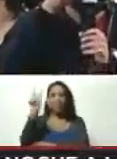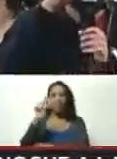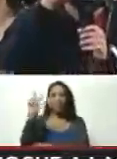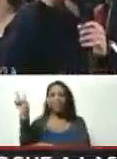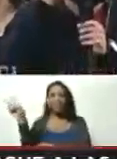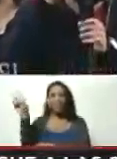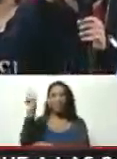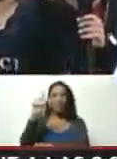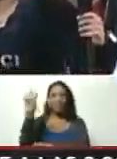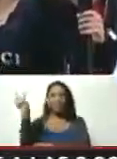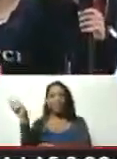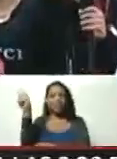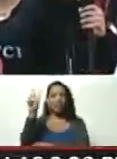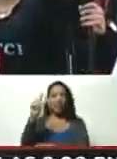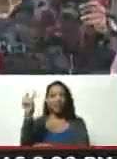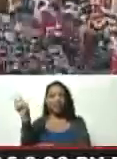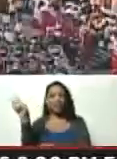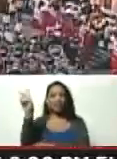Venezuela,